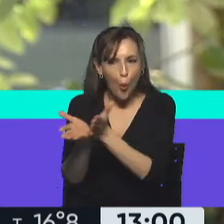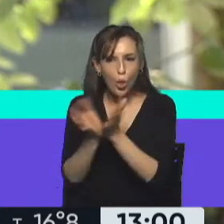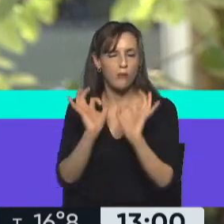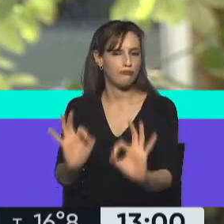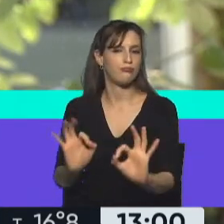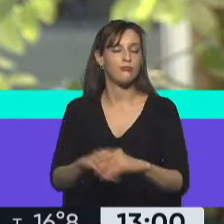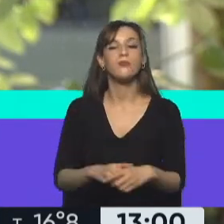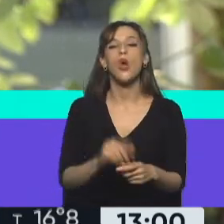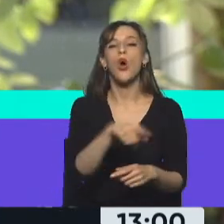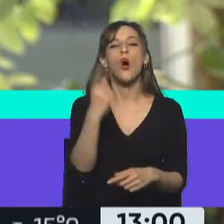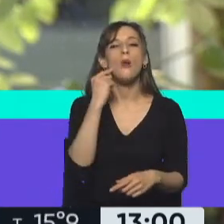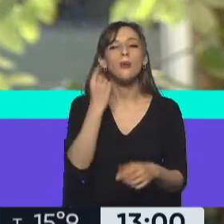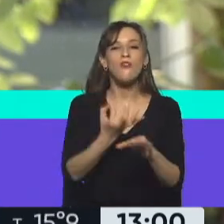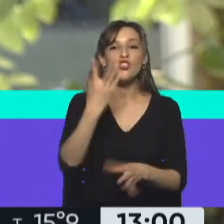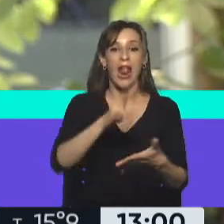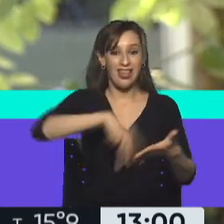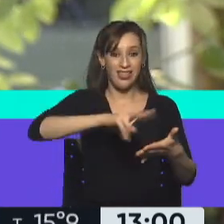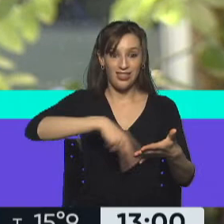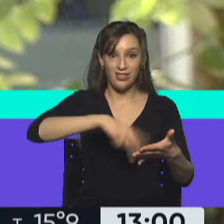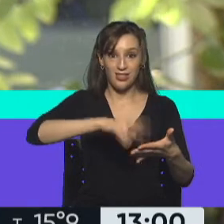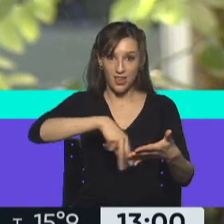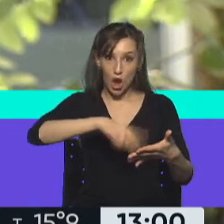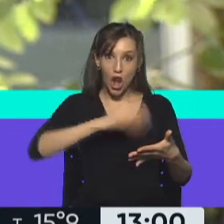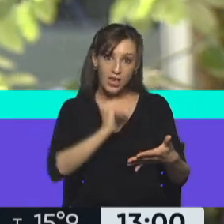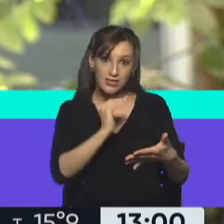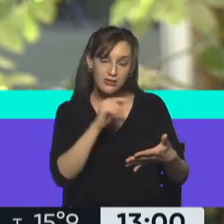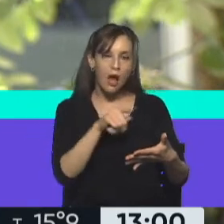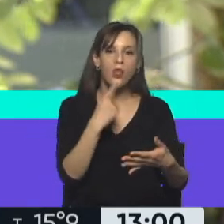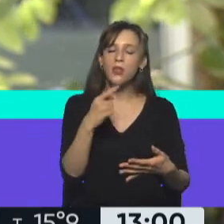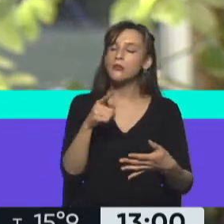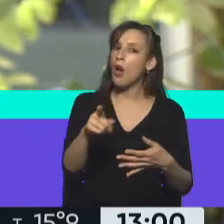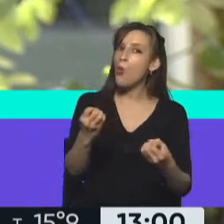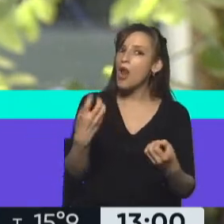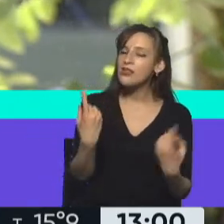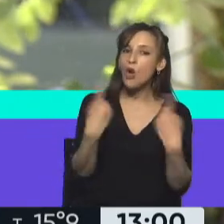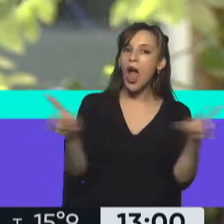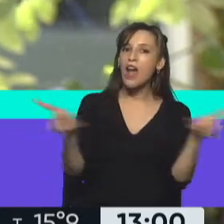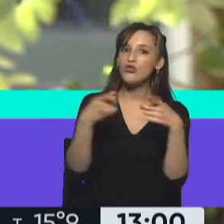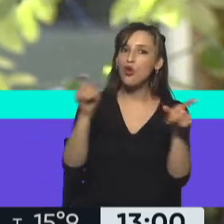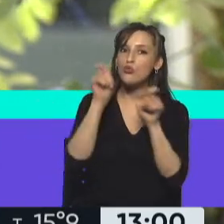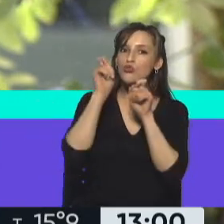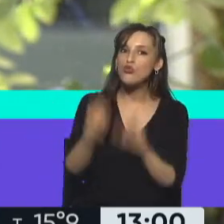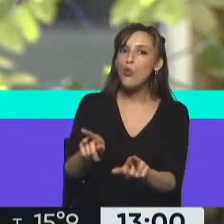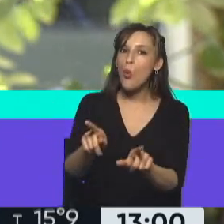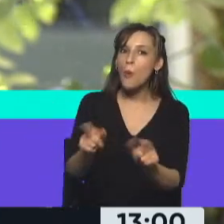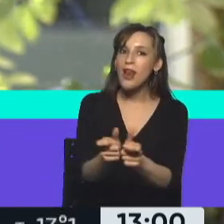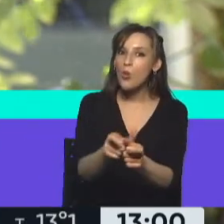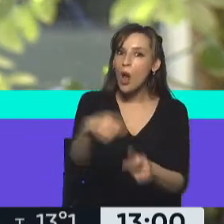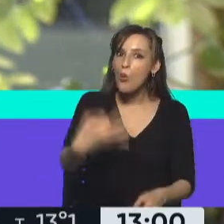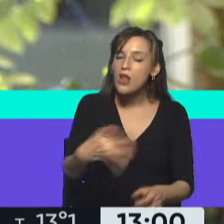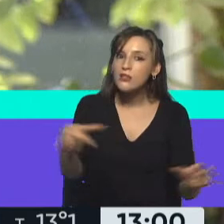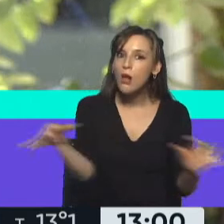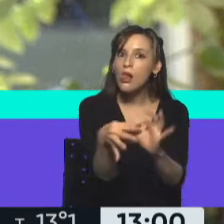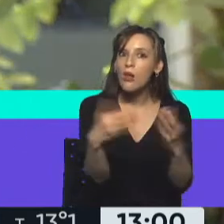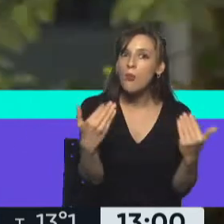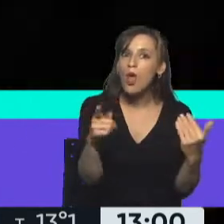Diego, el guionista de la película, me dijo, cuando escuchó el tema de Vos, me dijo, qué bueno el tema que te compuso Vos. Y le digo, no, es un tema de Vos, porque la